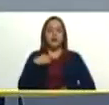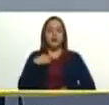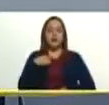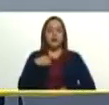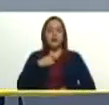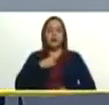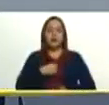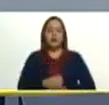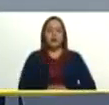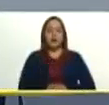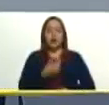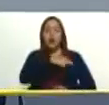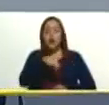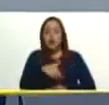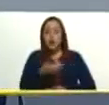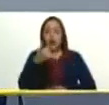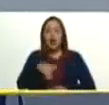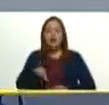Somos la melodía de Europa.